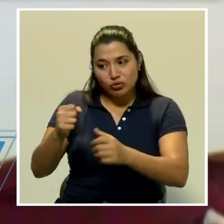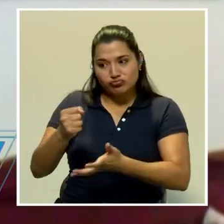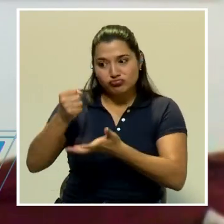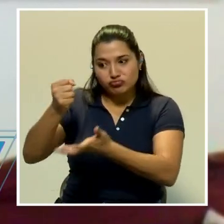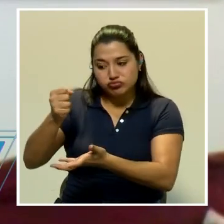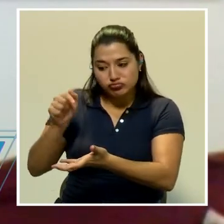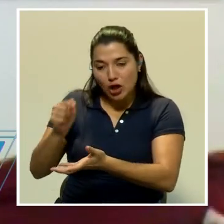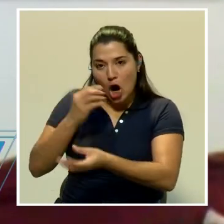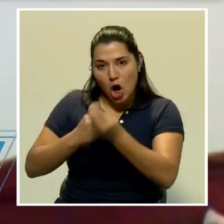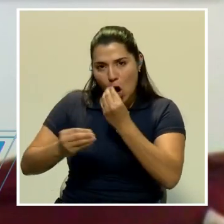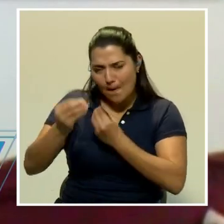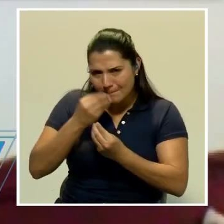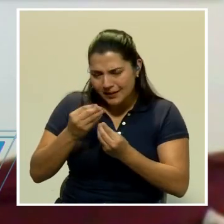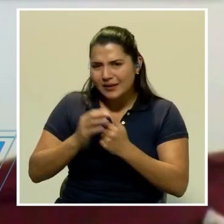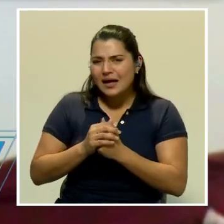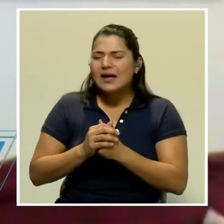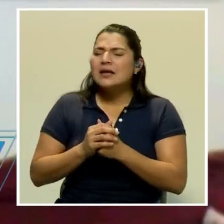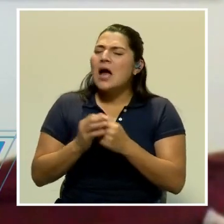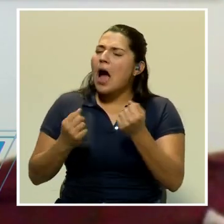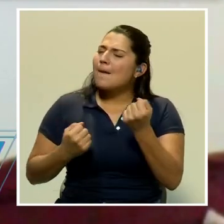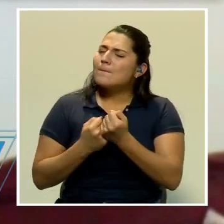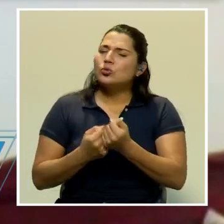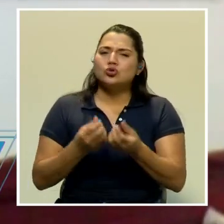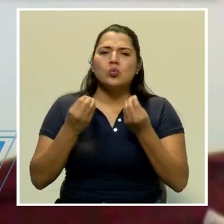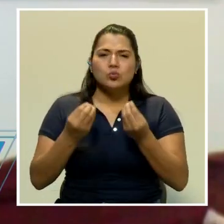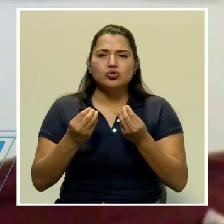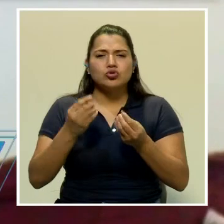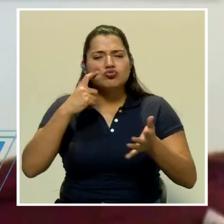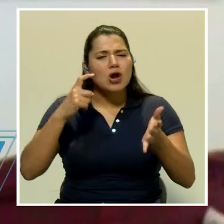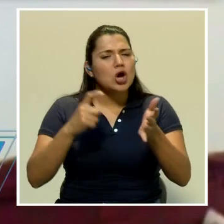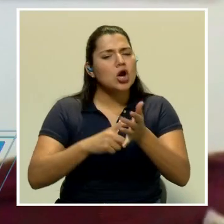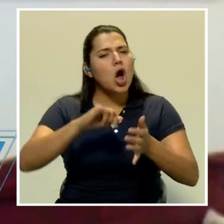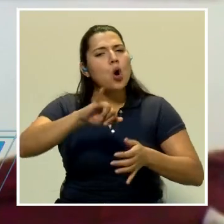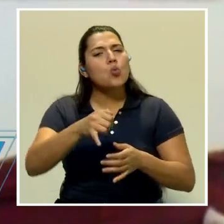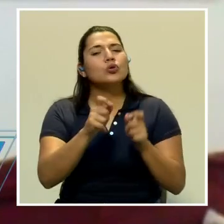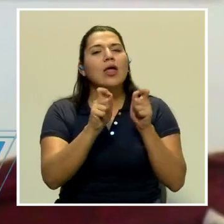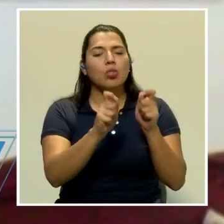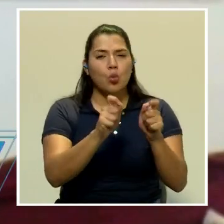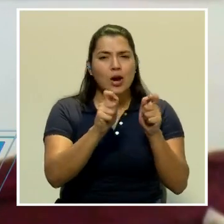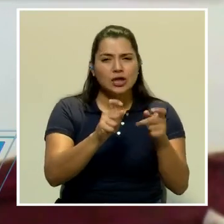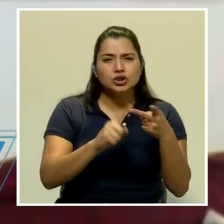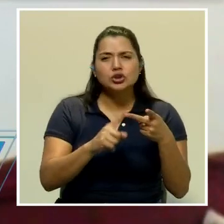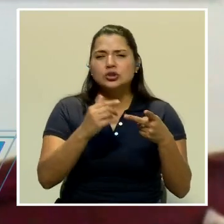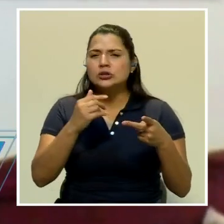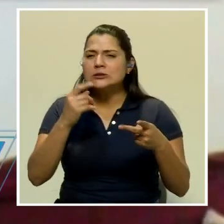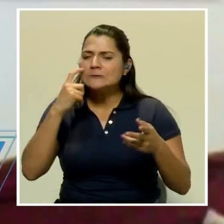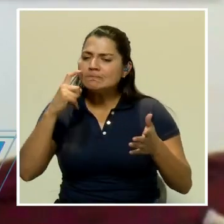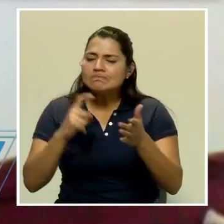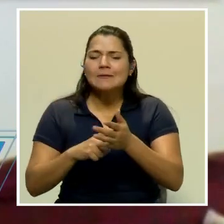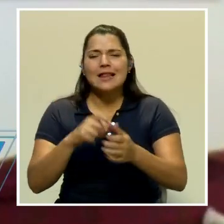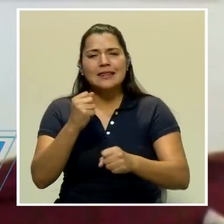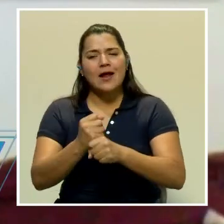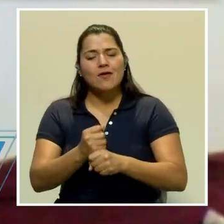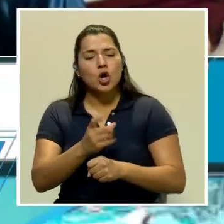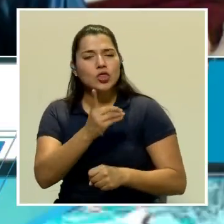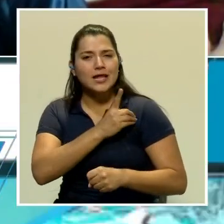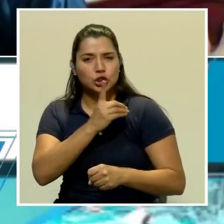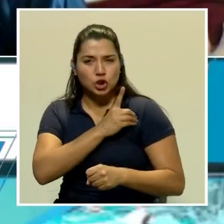han apoyado muchísimo, y aquí un reconocimiento especial a las juntas de educación, a los directores de los centros